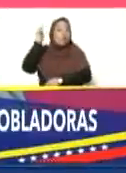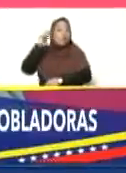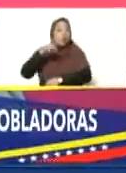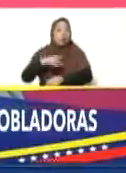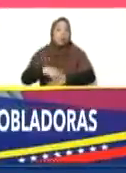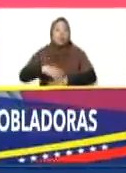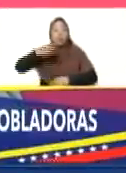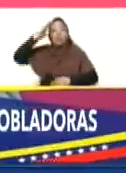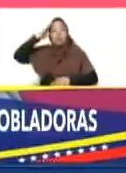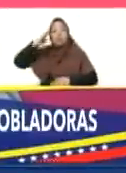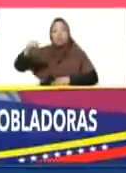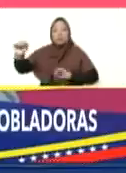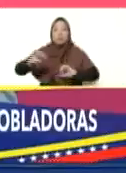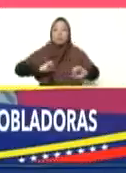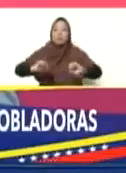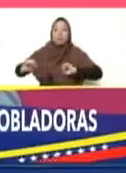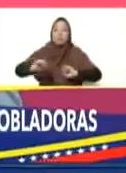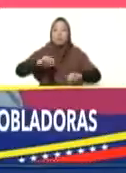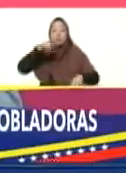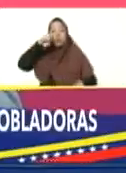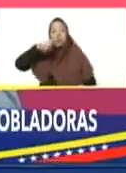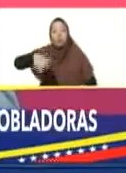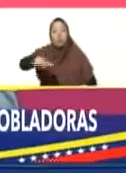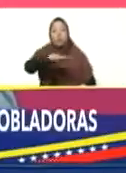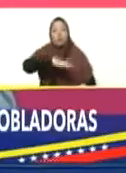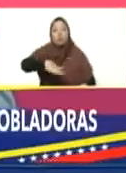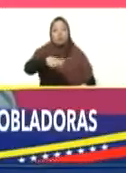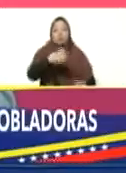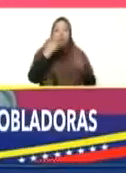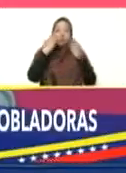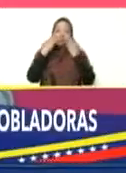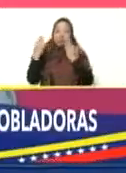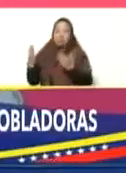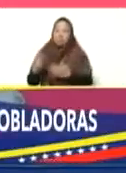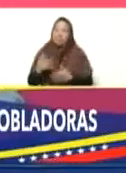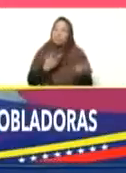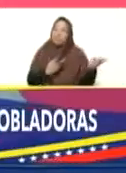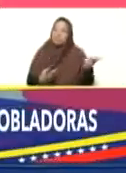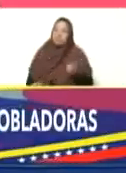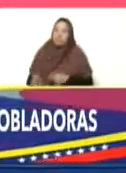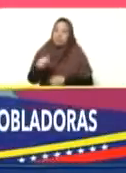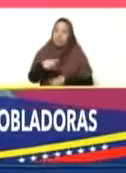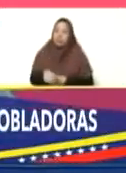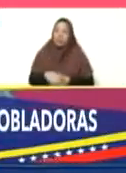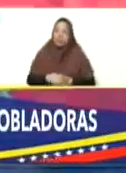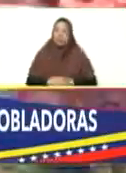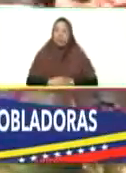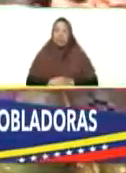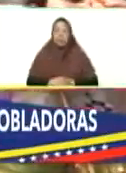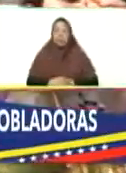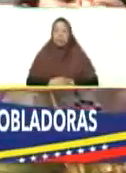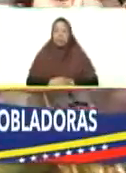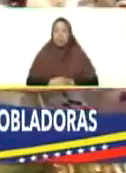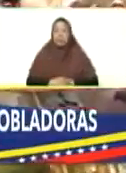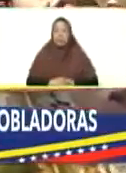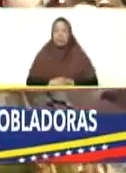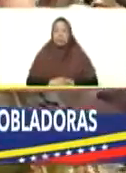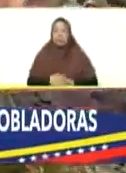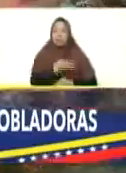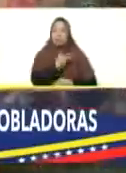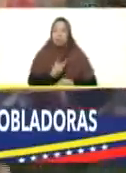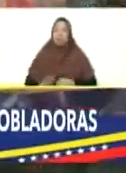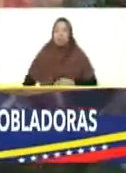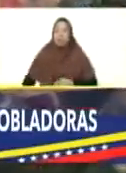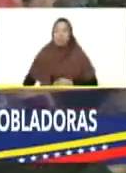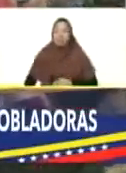militante del movimiento de pobladores juan carlos adelante bienvenido bueno presidente mire